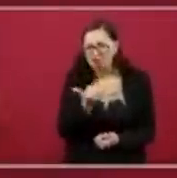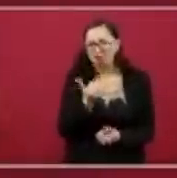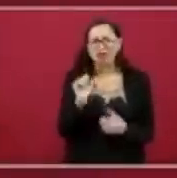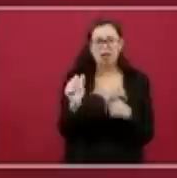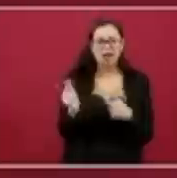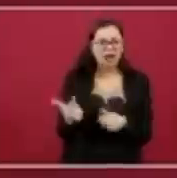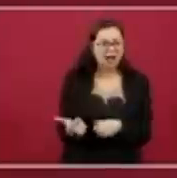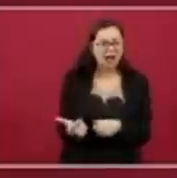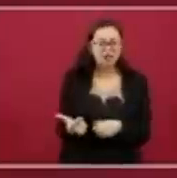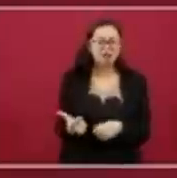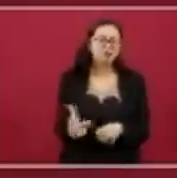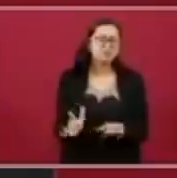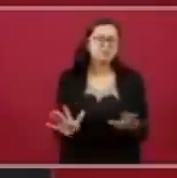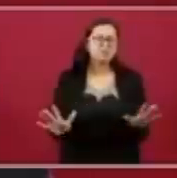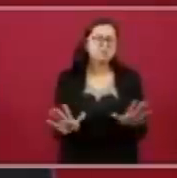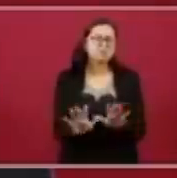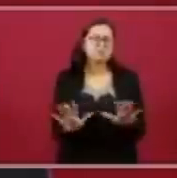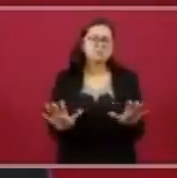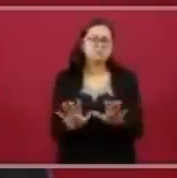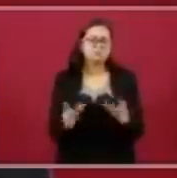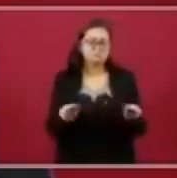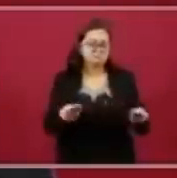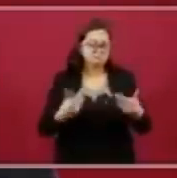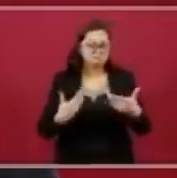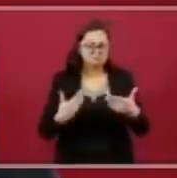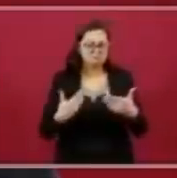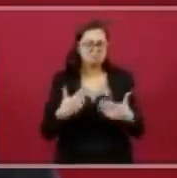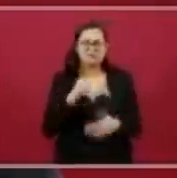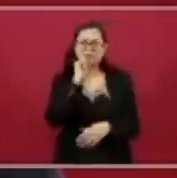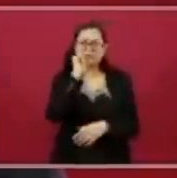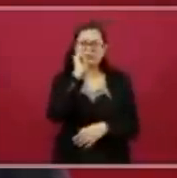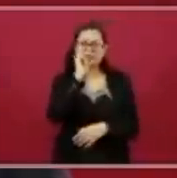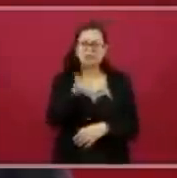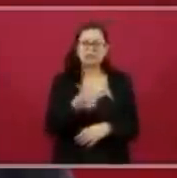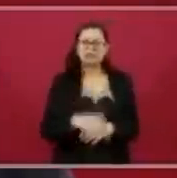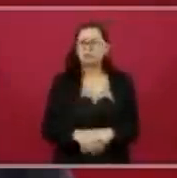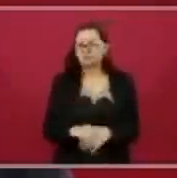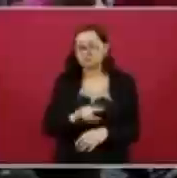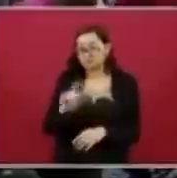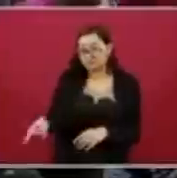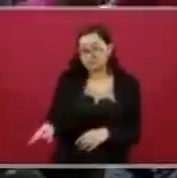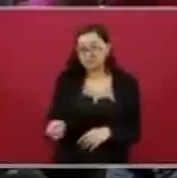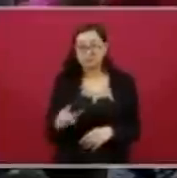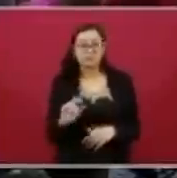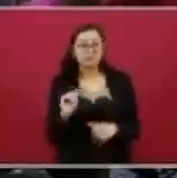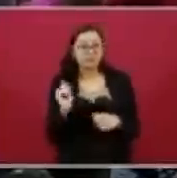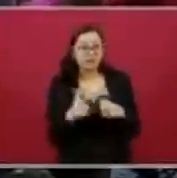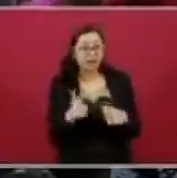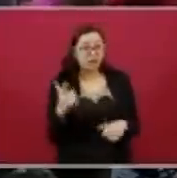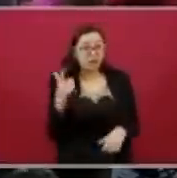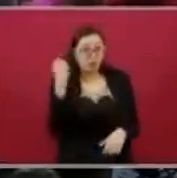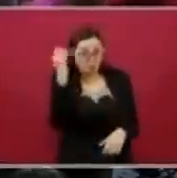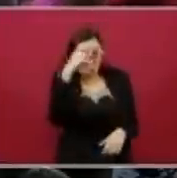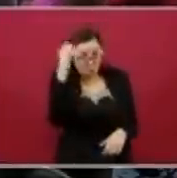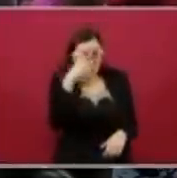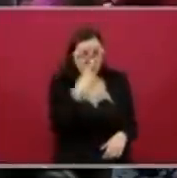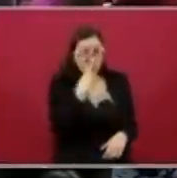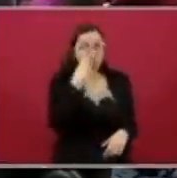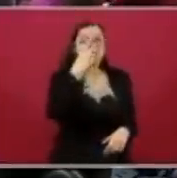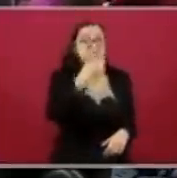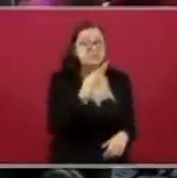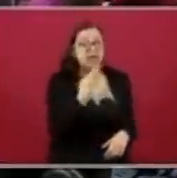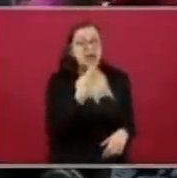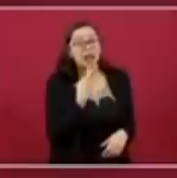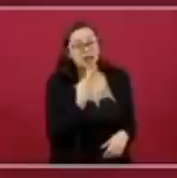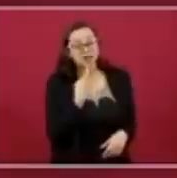cometidos. No existe ningún documento sobre esto. ¿Ni siquiera referencias verbales, presidente? No, ni siquiera